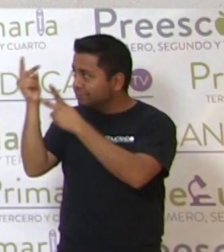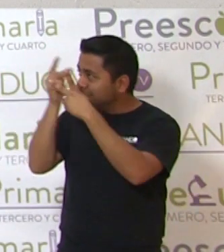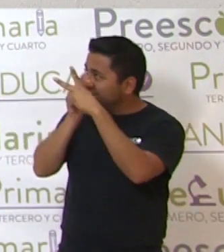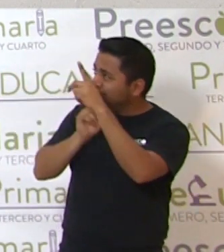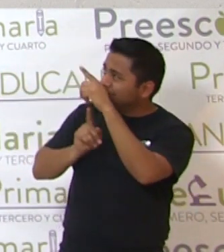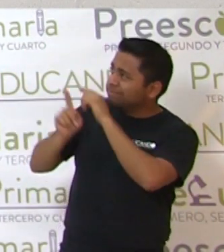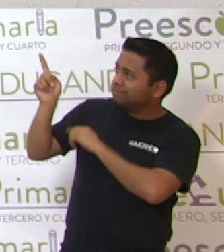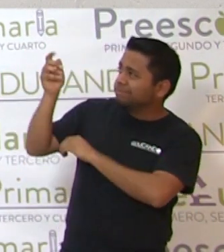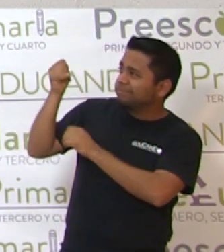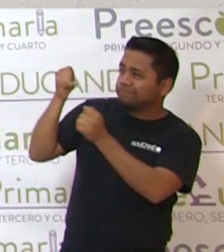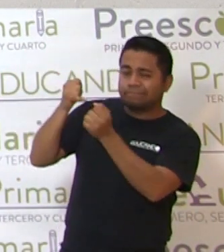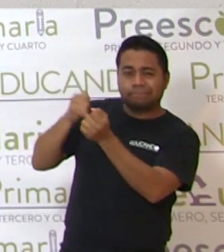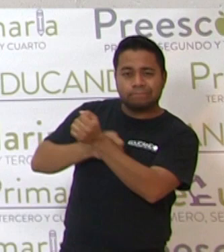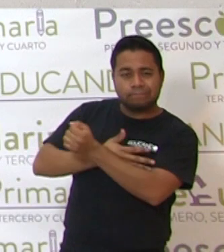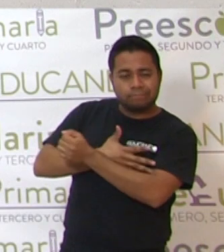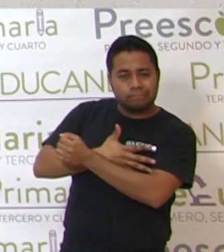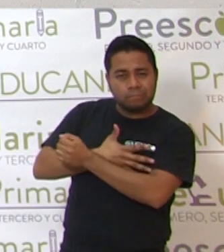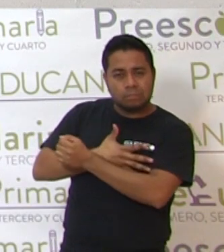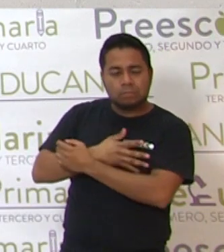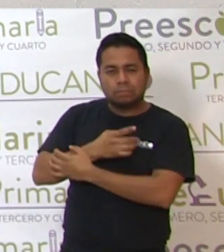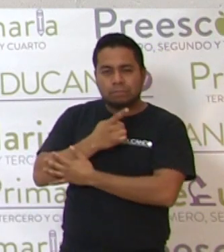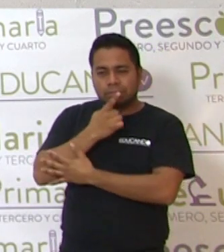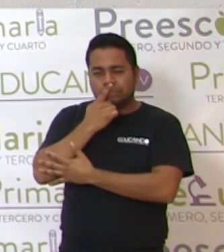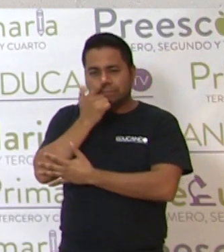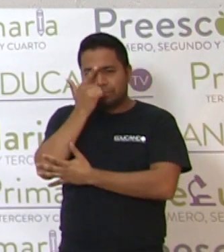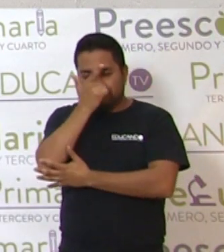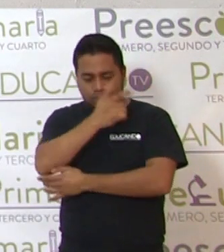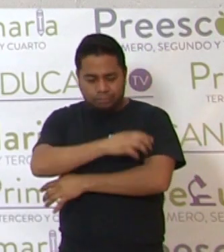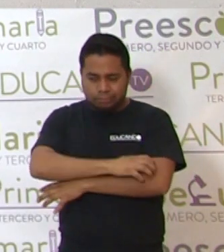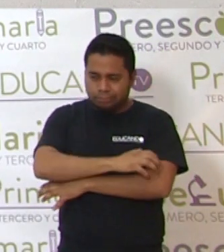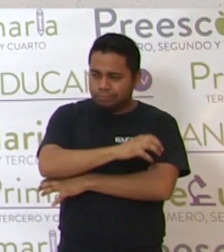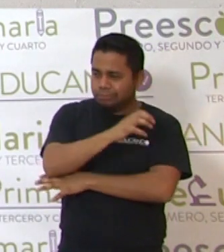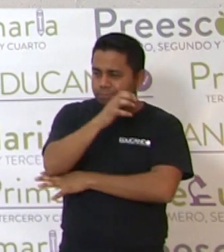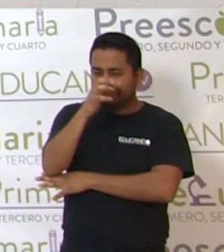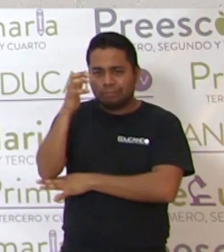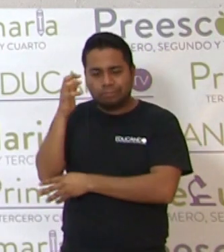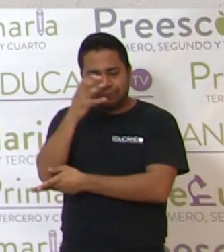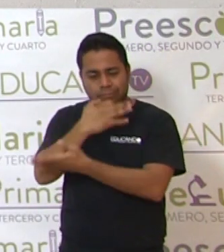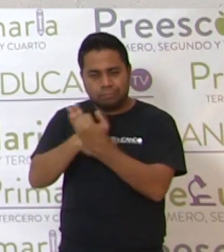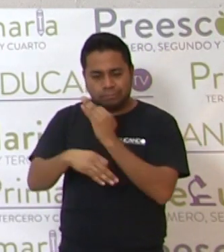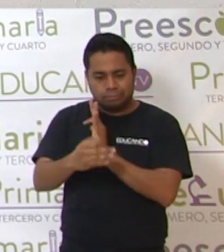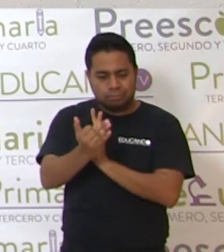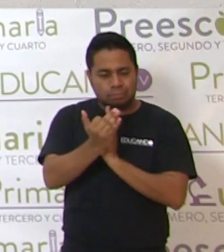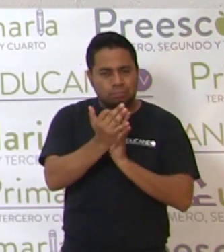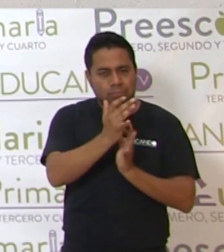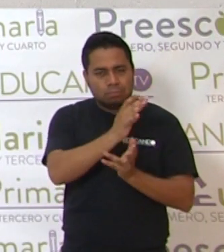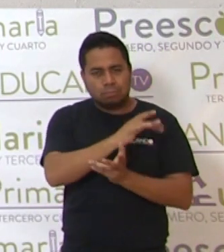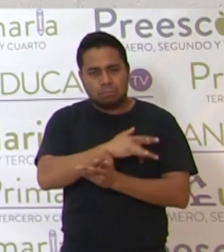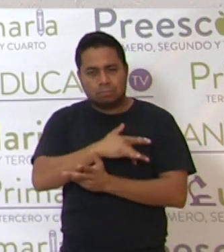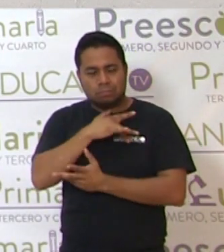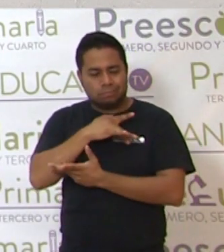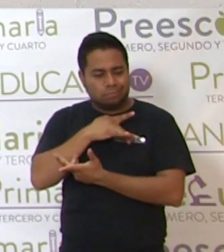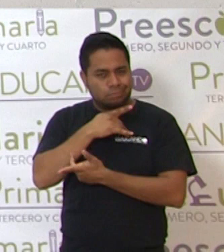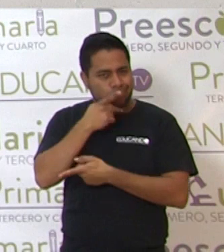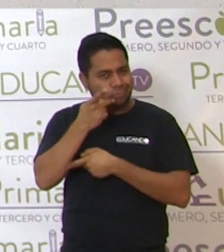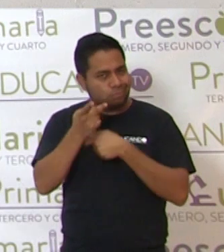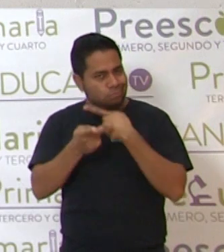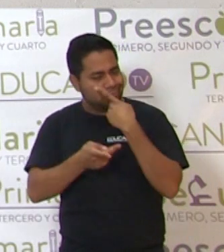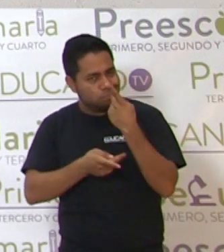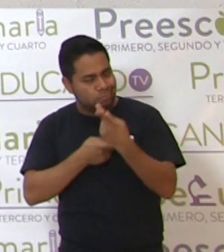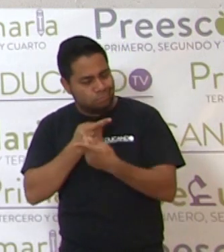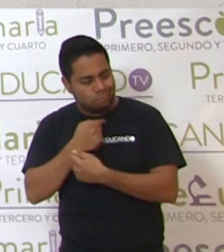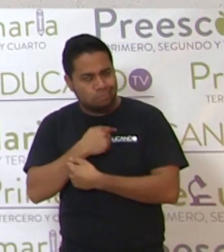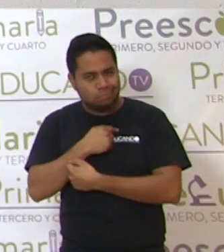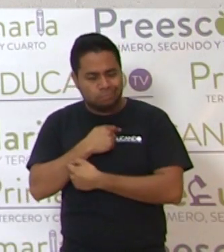en la oscuridad. Huele la noche a ventanas abiertas y todo cerca de mí tiene ganas de hablar. Nunca